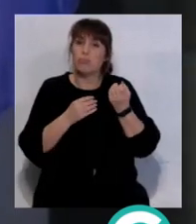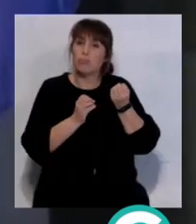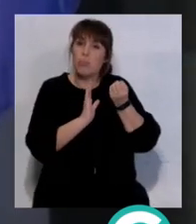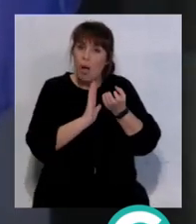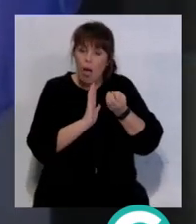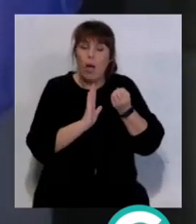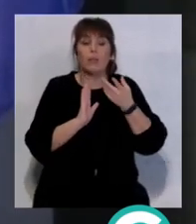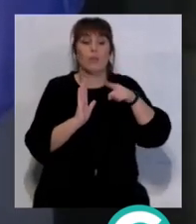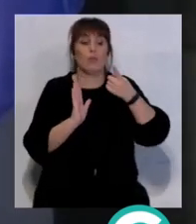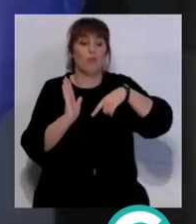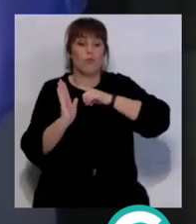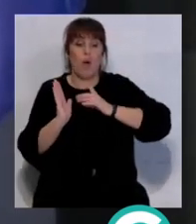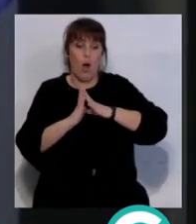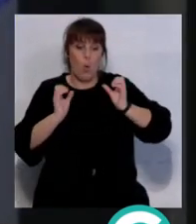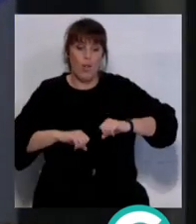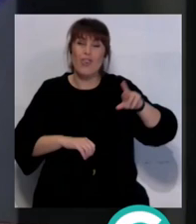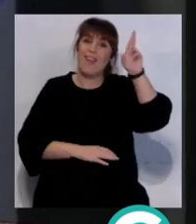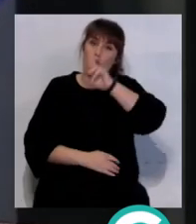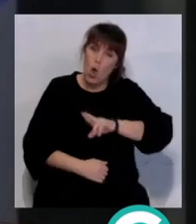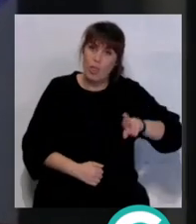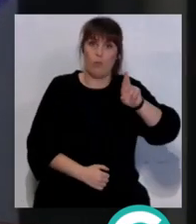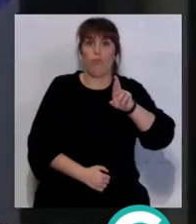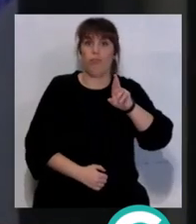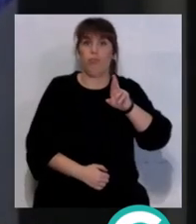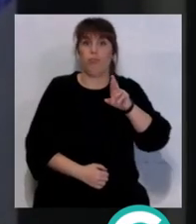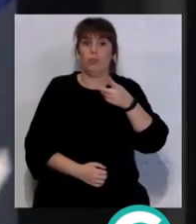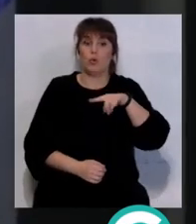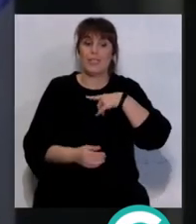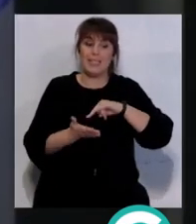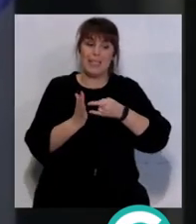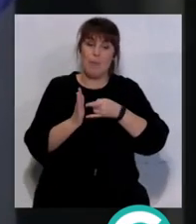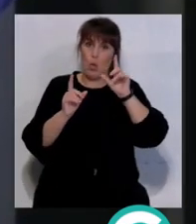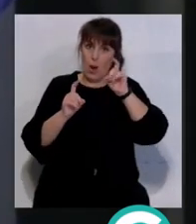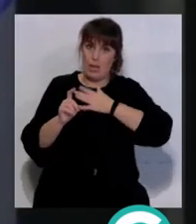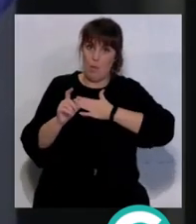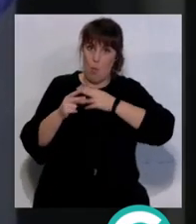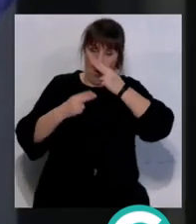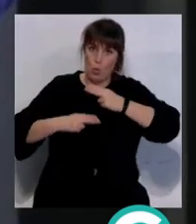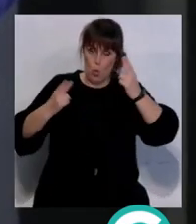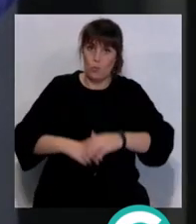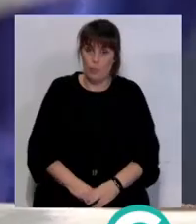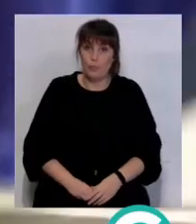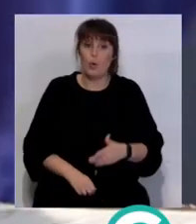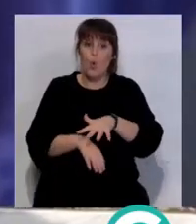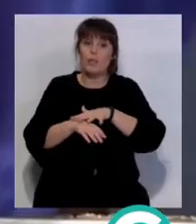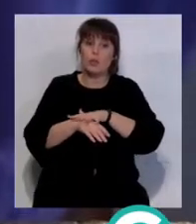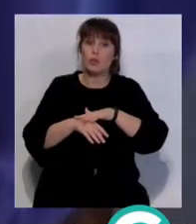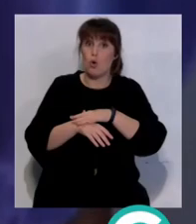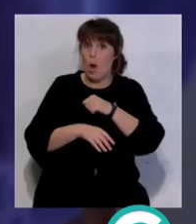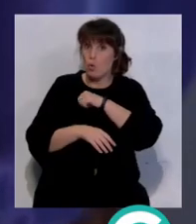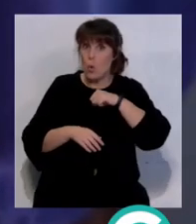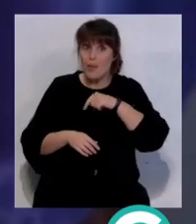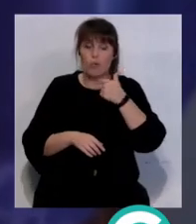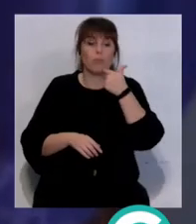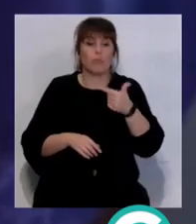que reforzamos con este acuerdo también nuestro propio sistema educativo público. El Gobierno autonómico ha destacado además